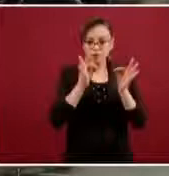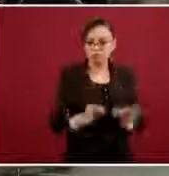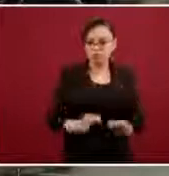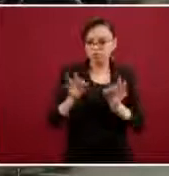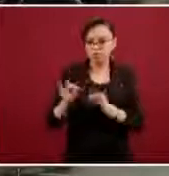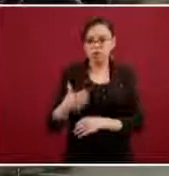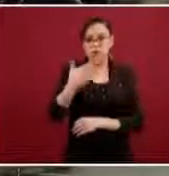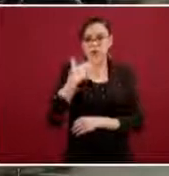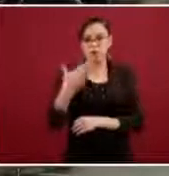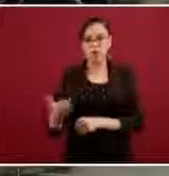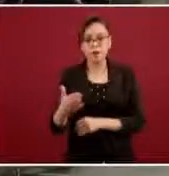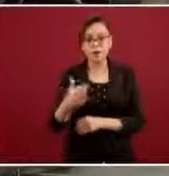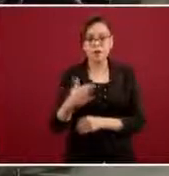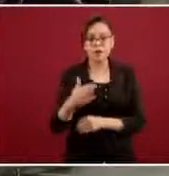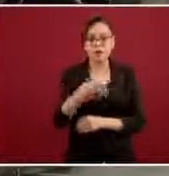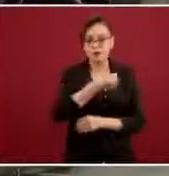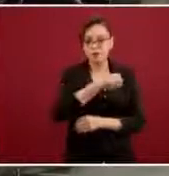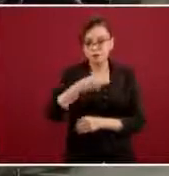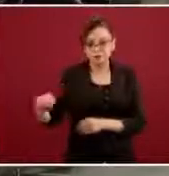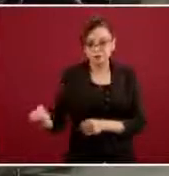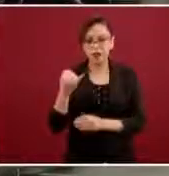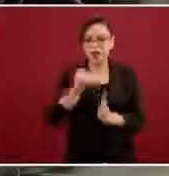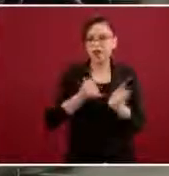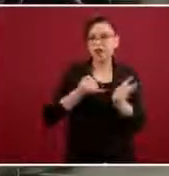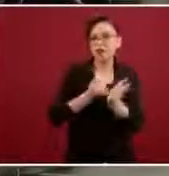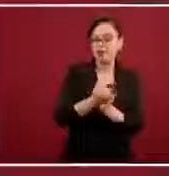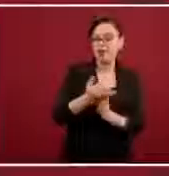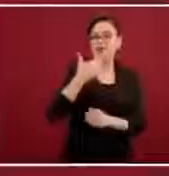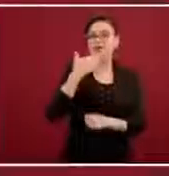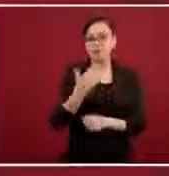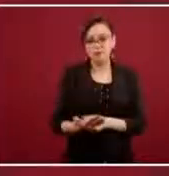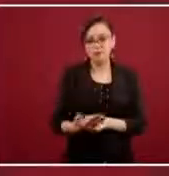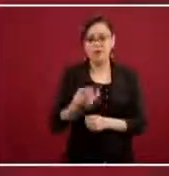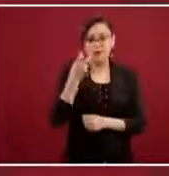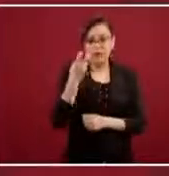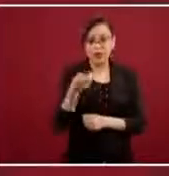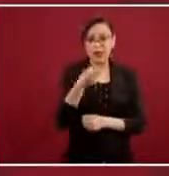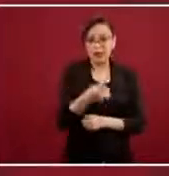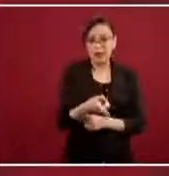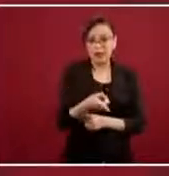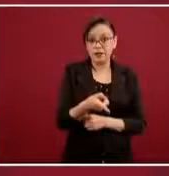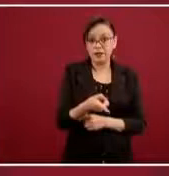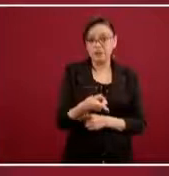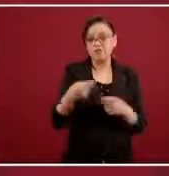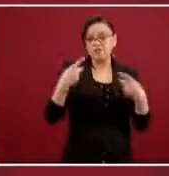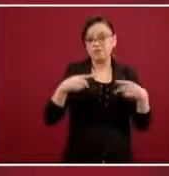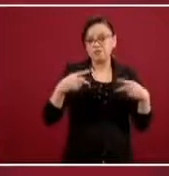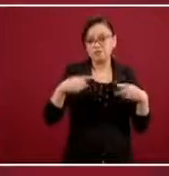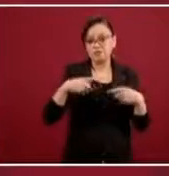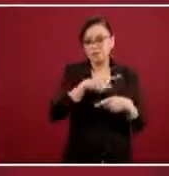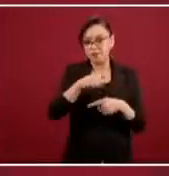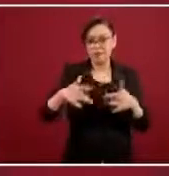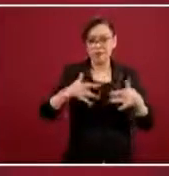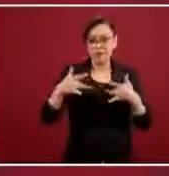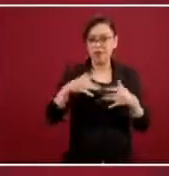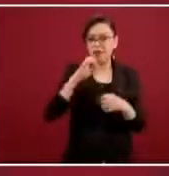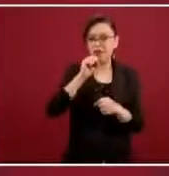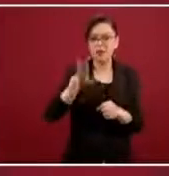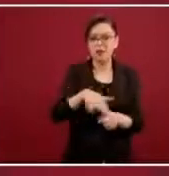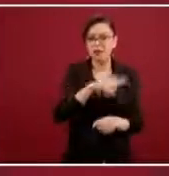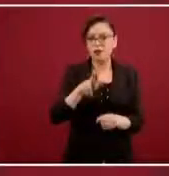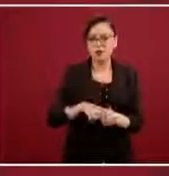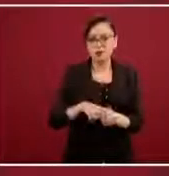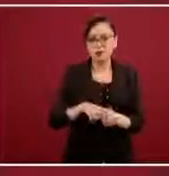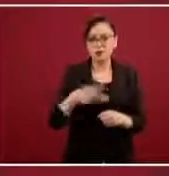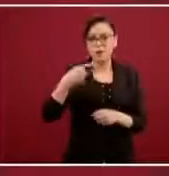decisiones razonadas. Entonces, estas expresiones son parte del acontecer, son parte de los seres humanos, pero yo creo que en los